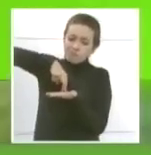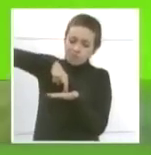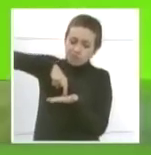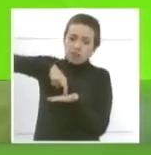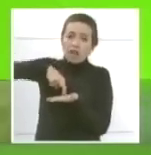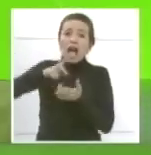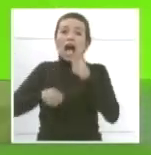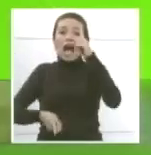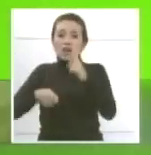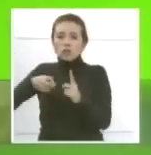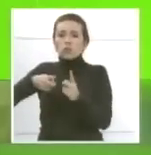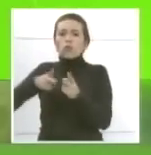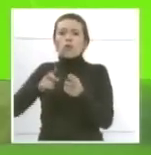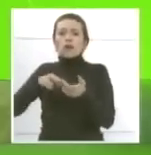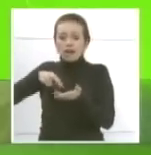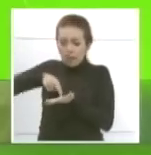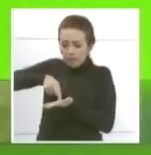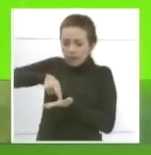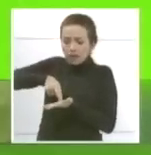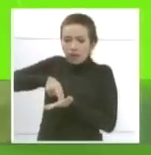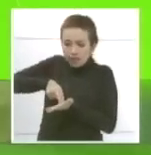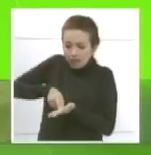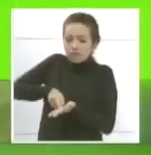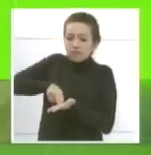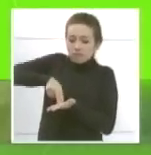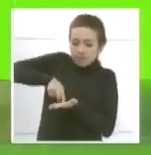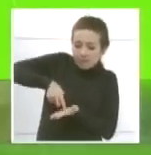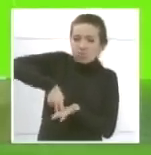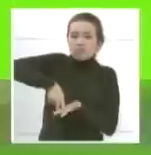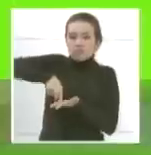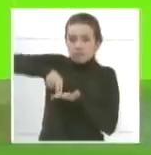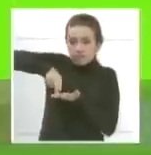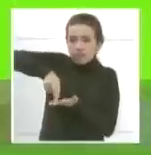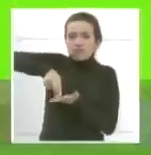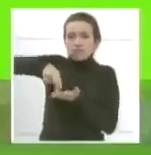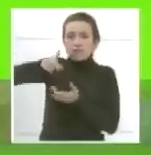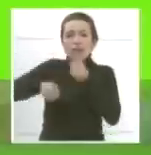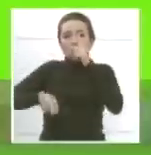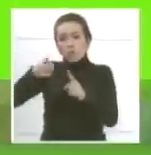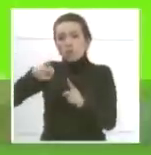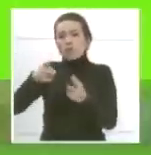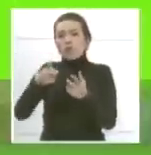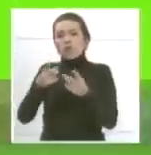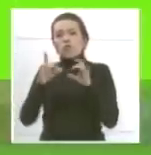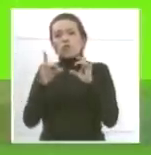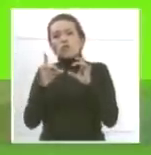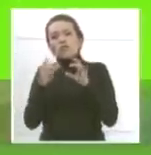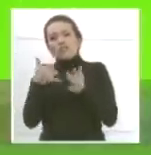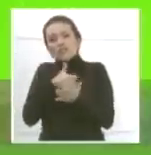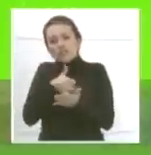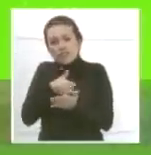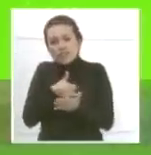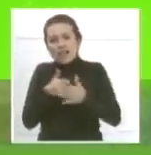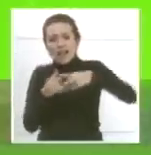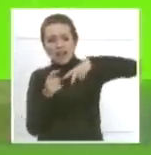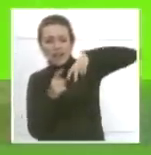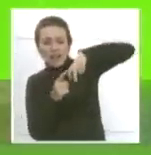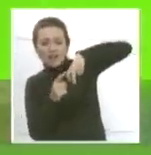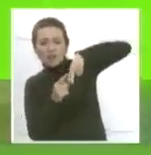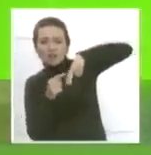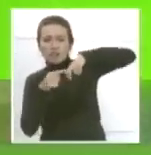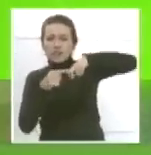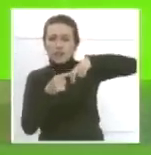caminan arrastrando el pie y en algunos casos algún tipo de debilidad a nivel de la rodilla. Son los más comunes. Ahora,